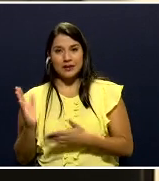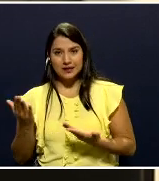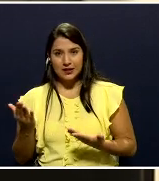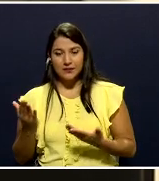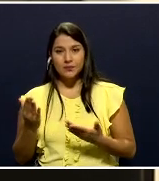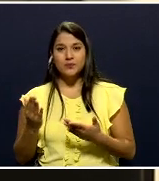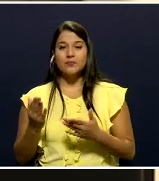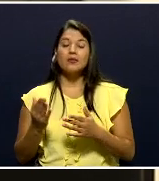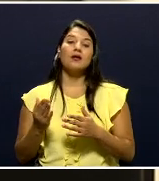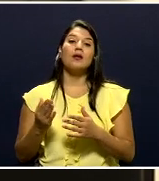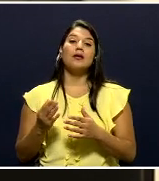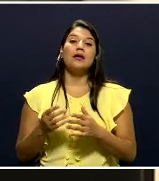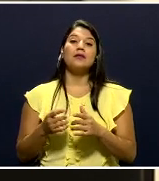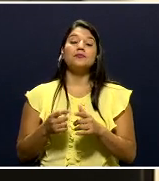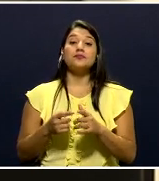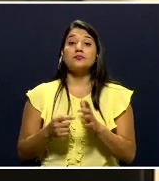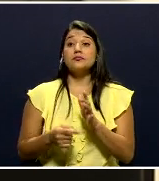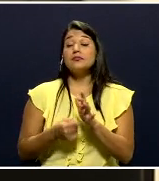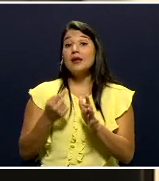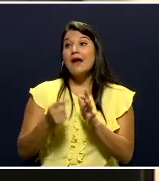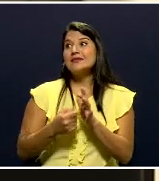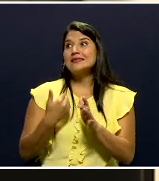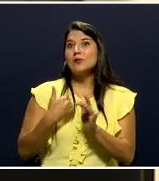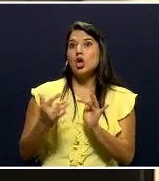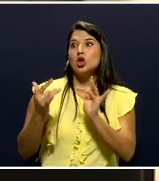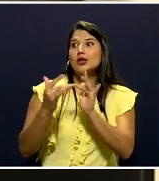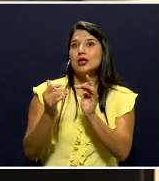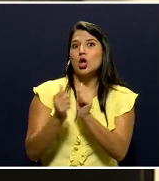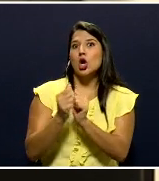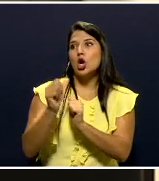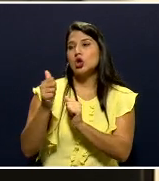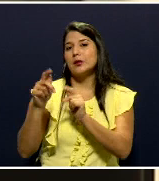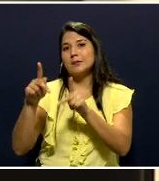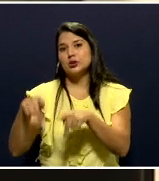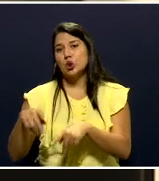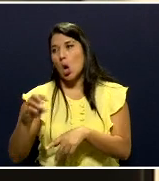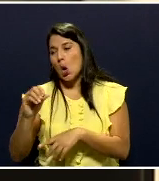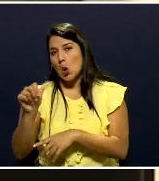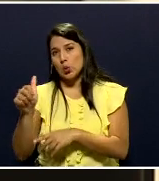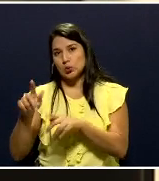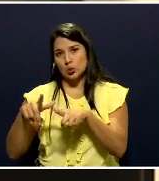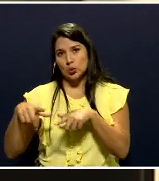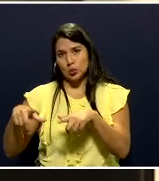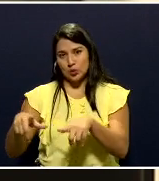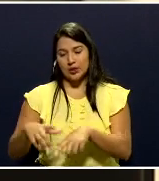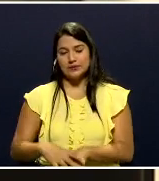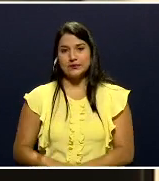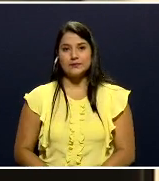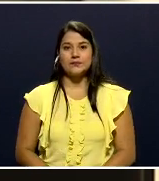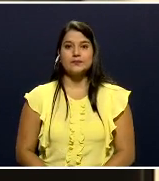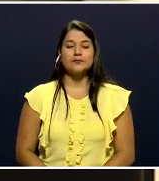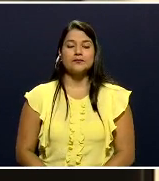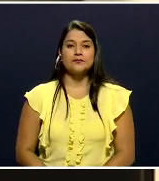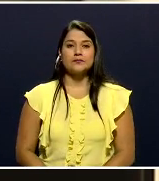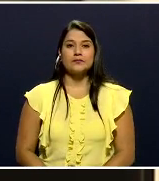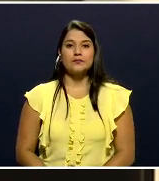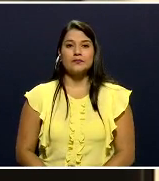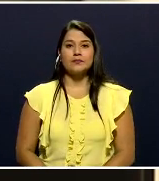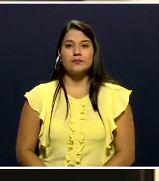un contacto con otras personas, con otras fuentes, de una forma muy similar a lo que nosotros estamos viendo con los virus en estos